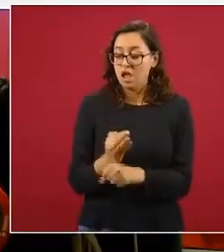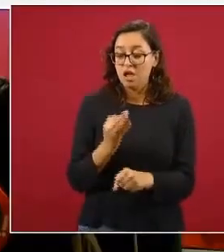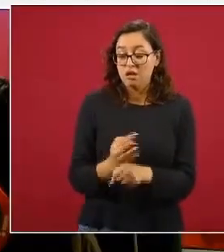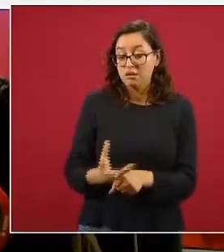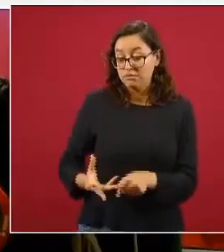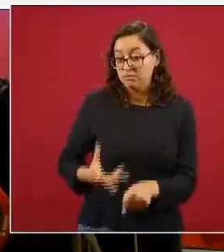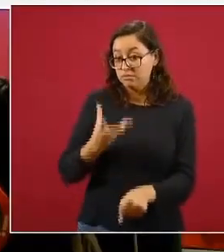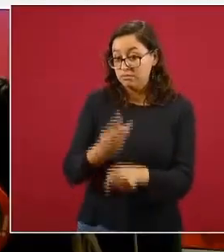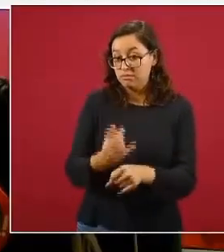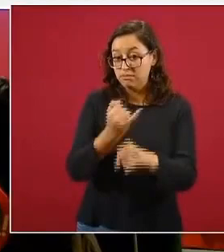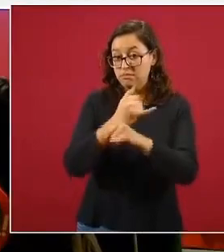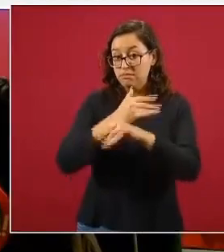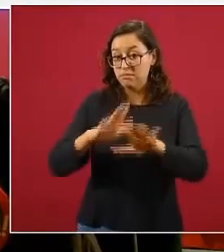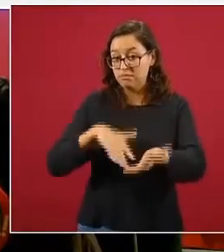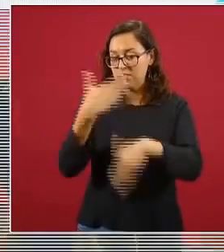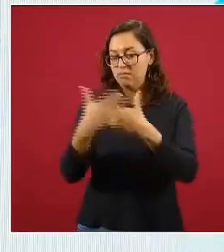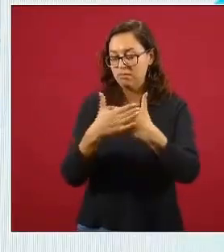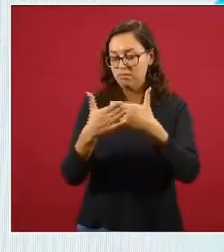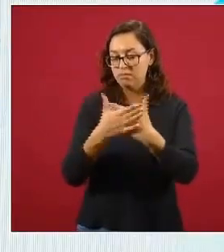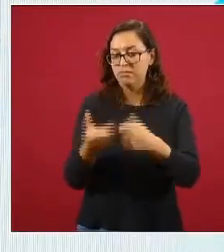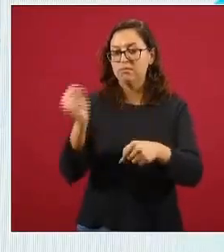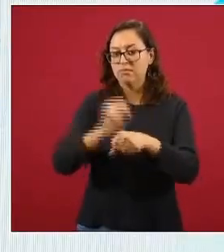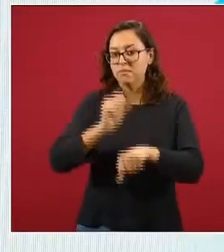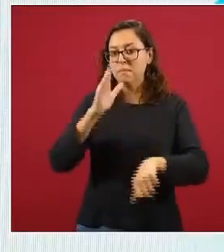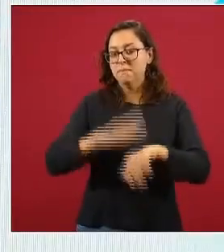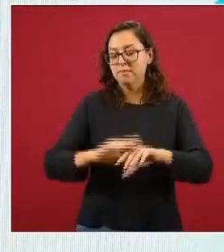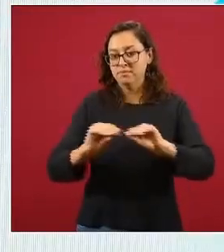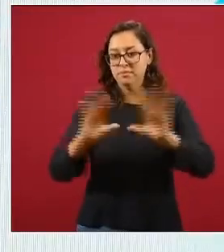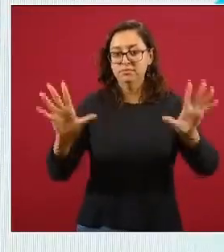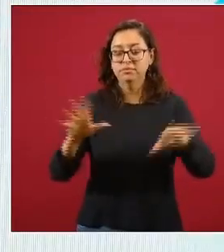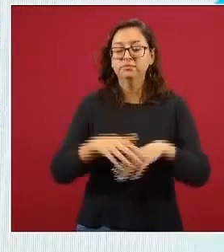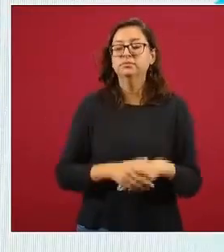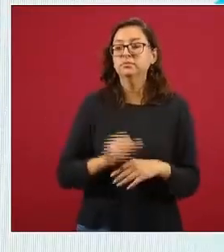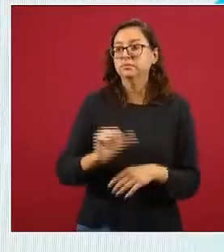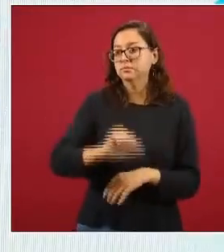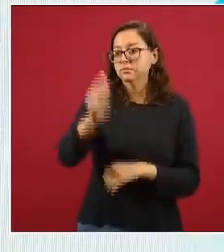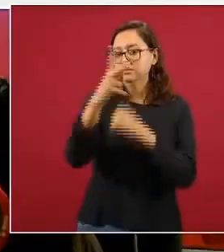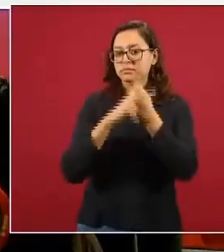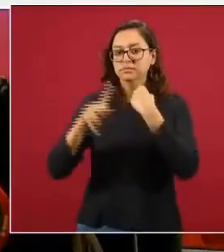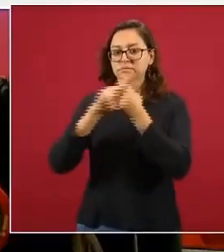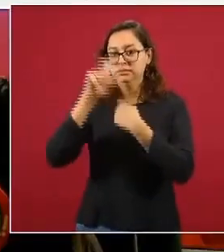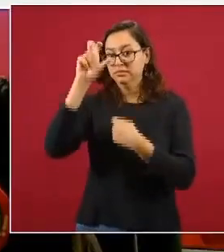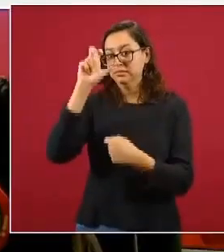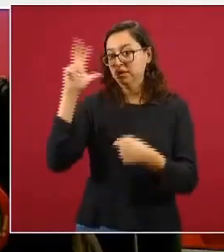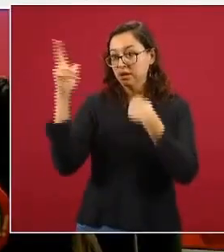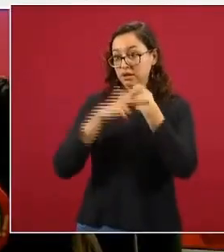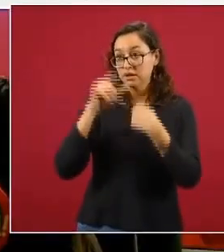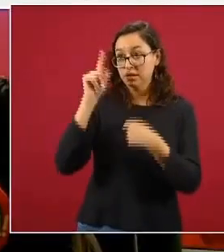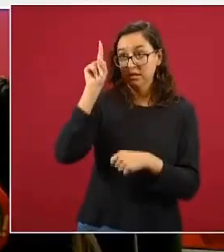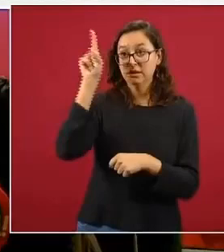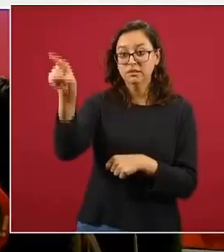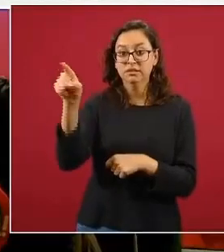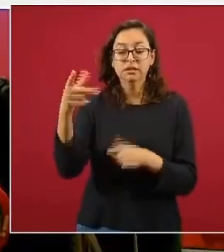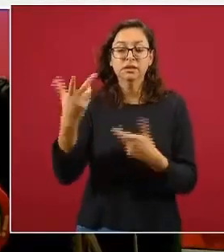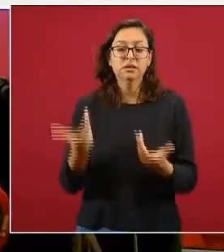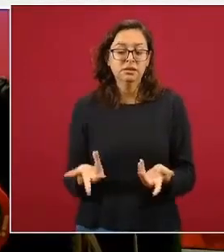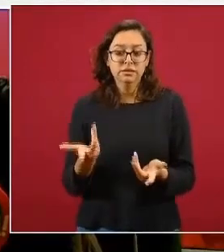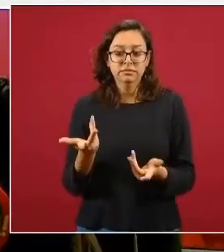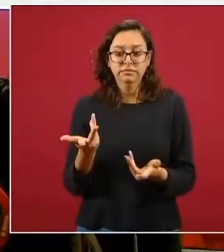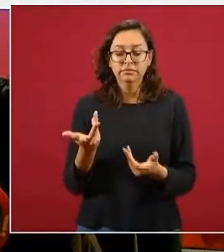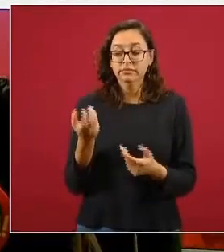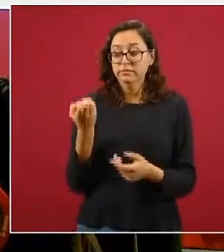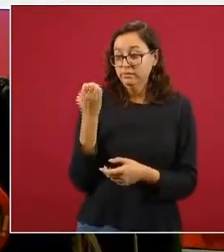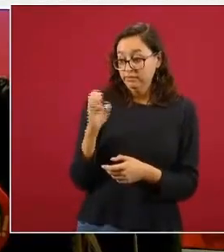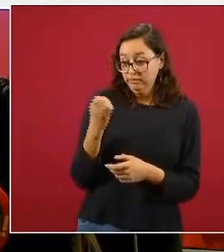a presentar gráficamente, en países europeos que iniciaron con la epidemia en la última quincena del